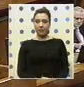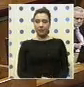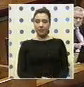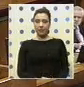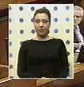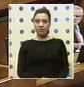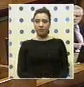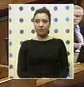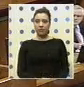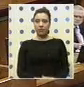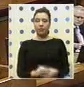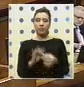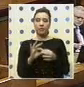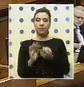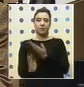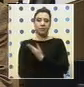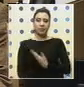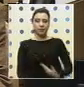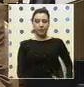Gracias, presidente.